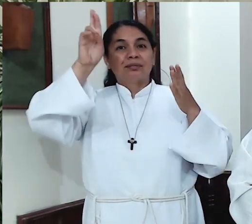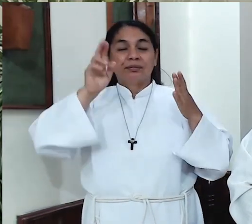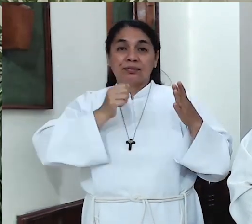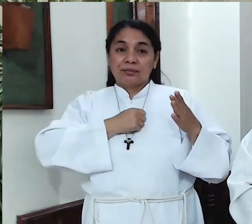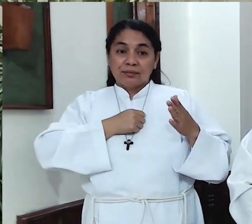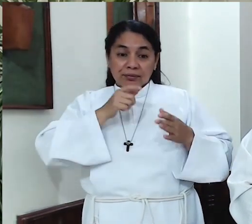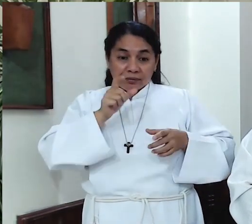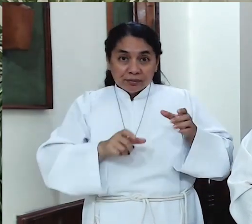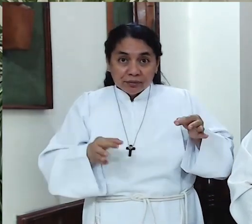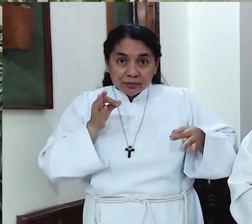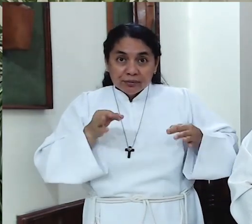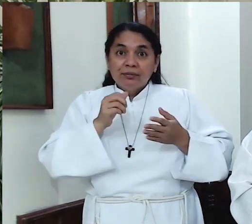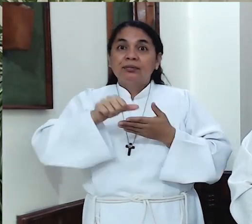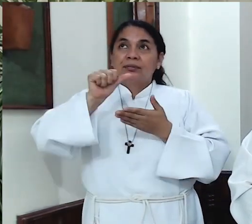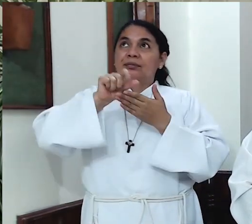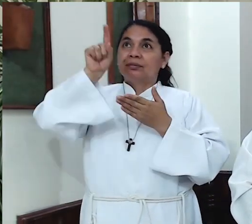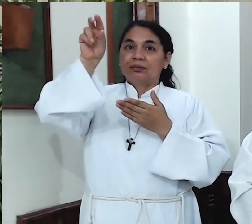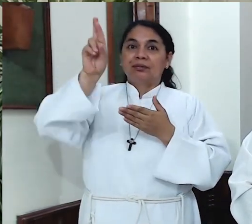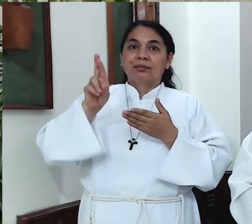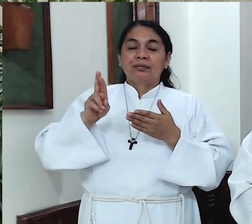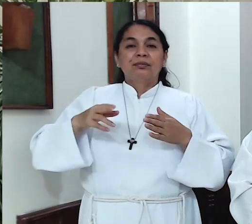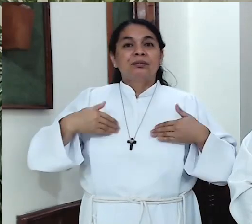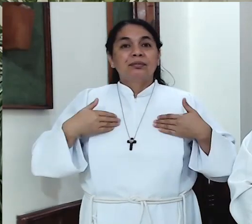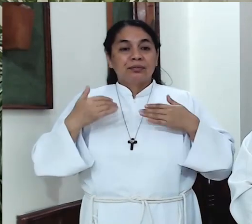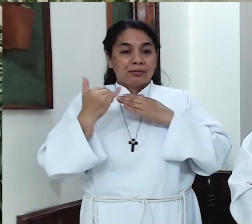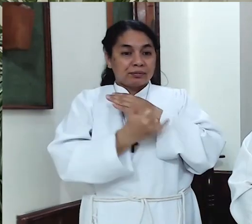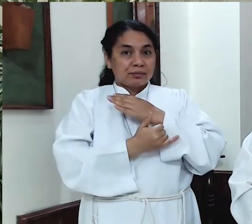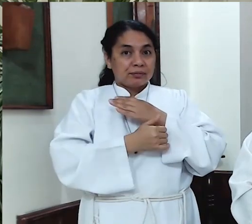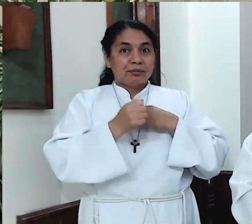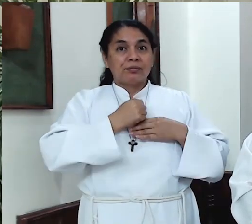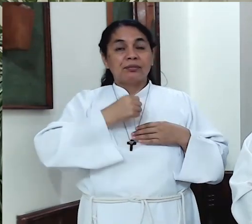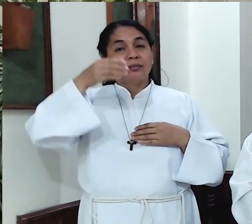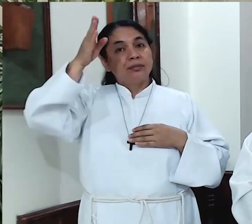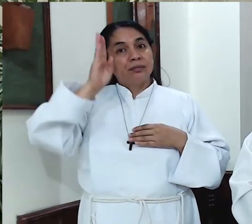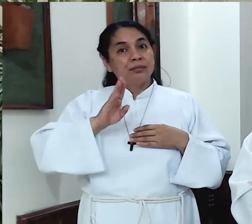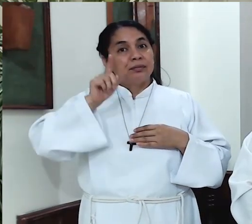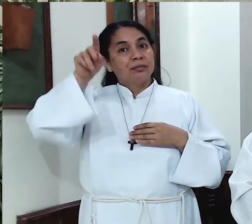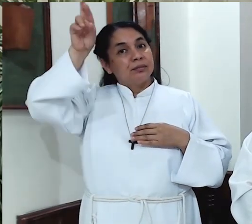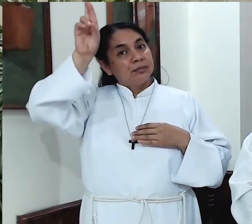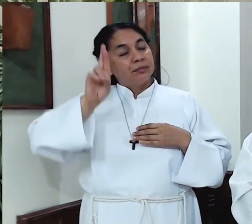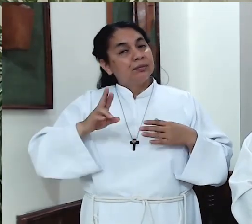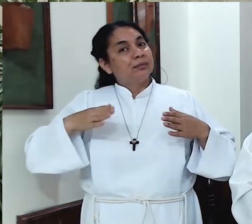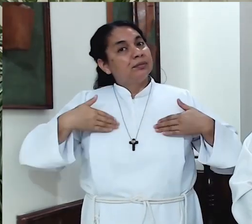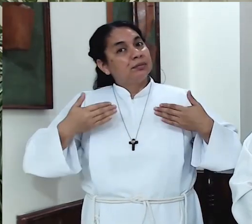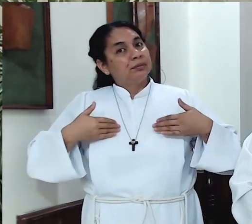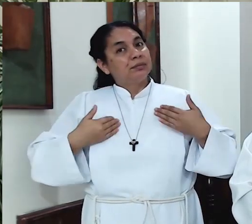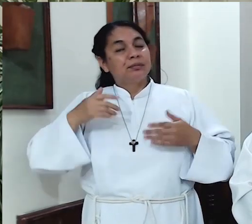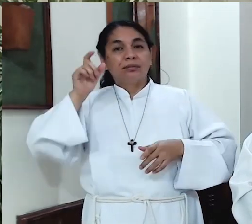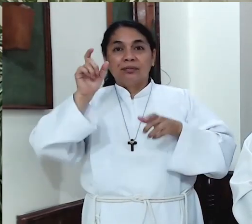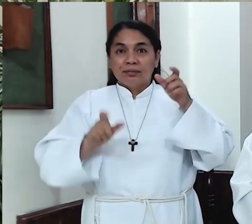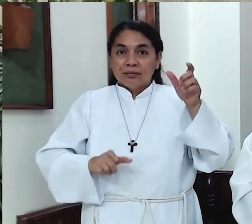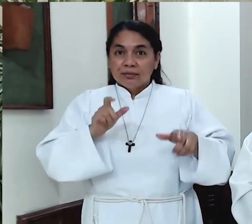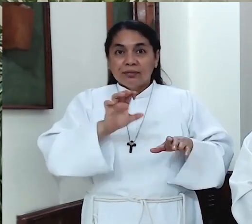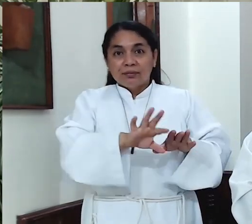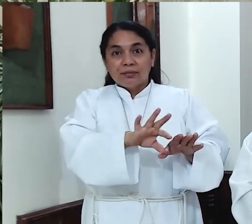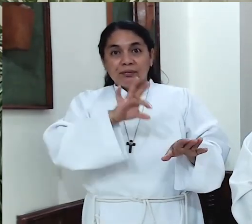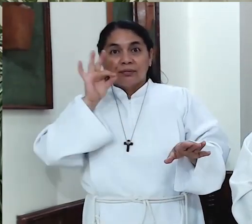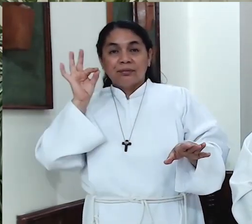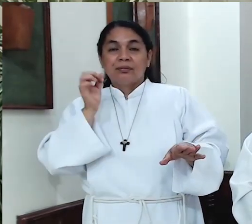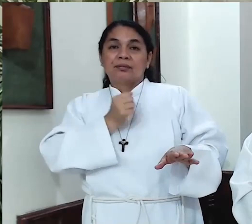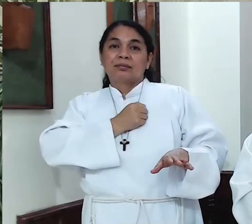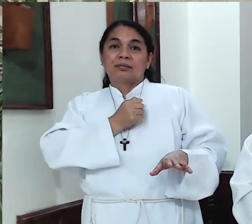justos alabarlo. Feliz la nación cuyo Dios es el Señor, dichoso el pueblo que eligió por